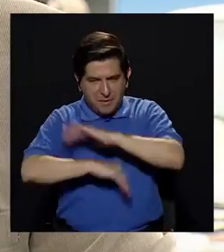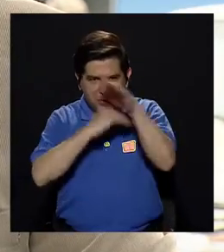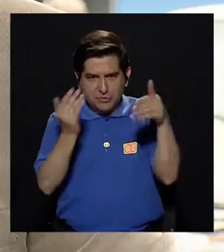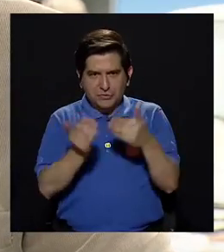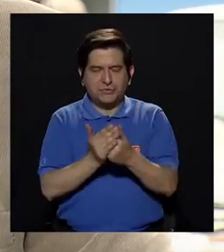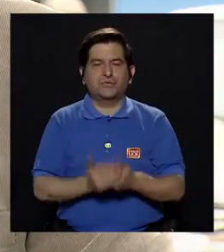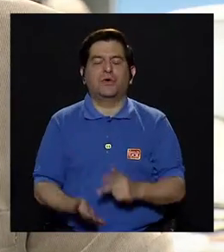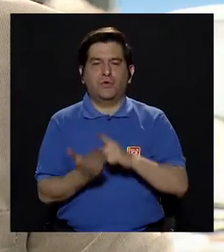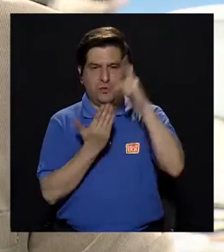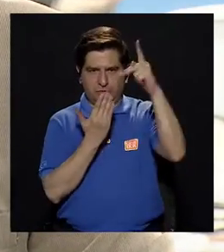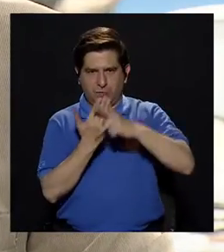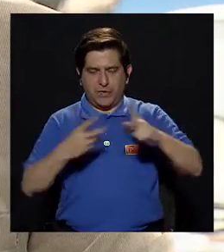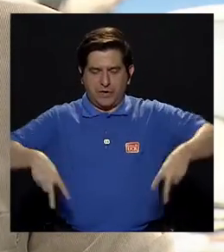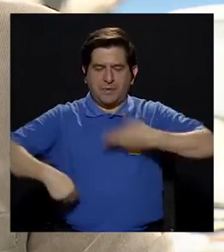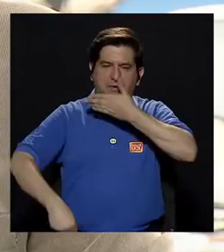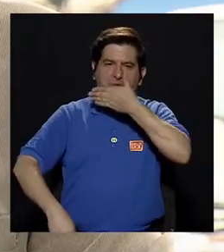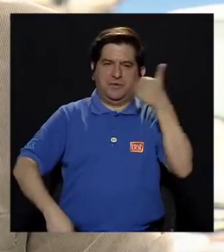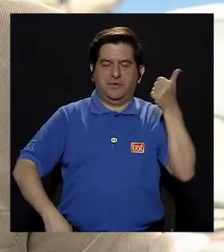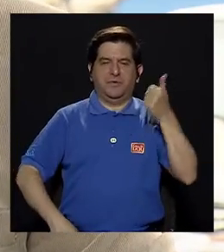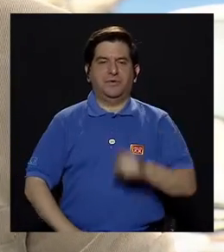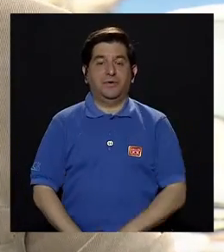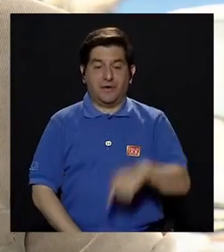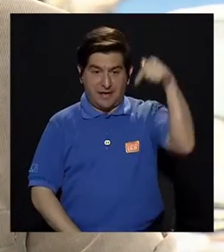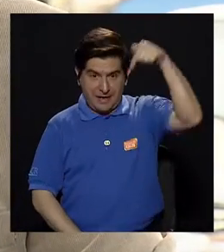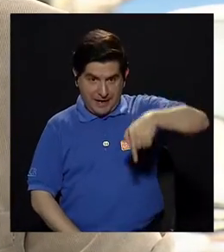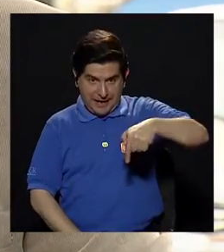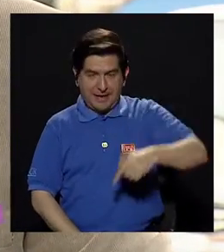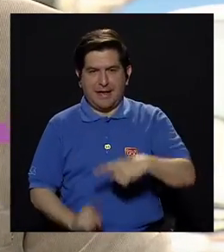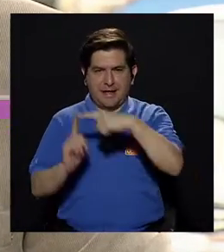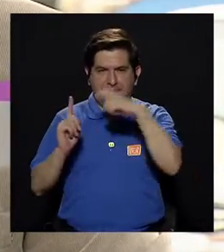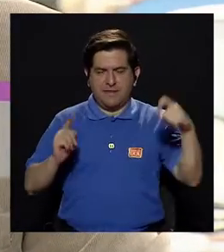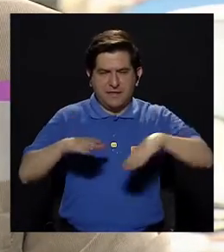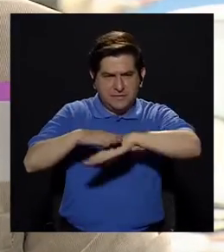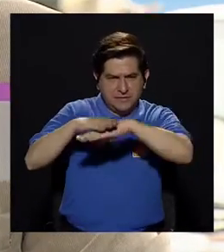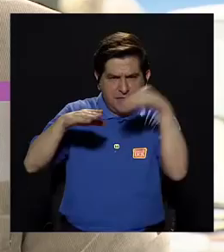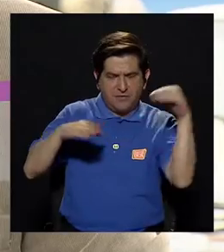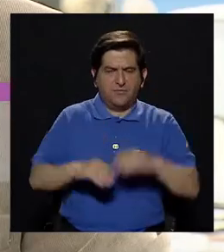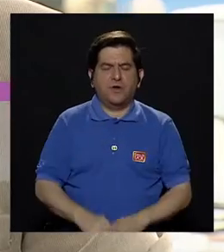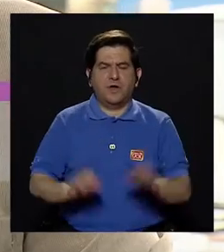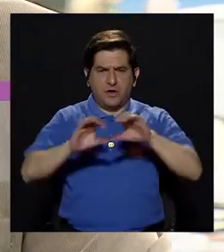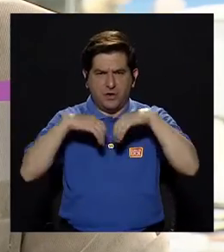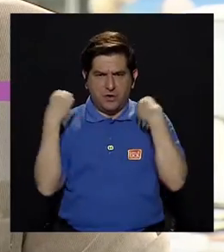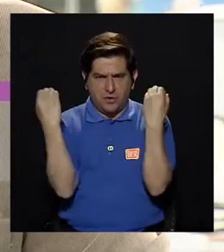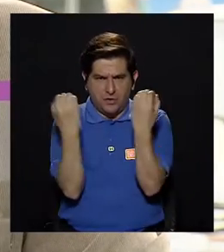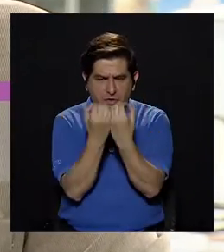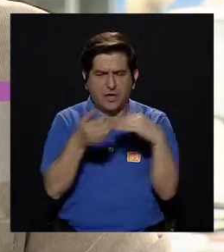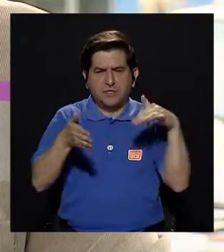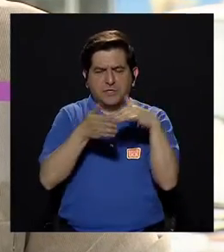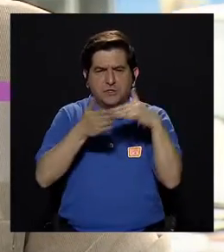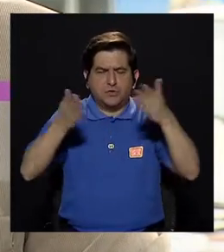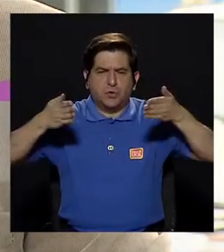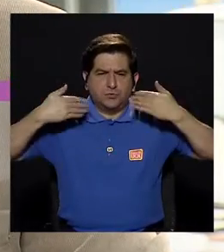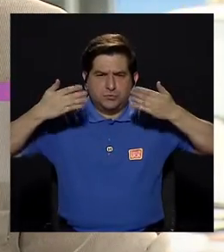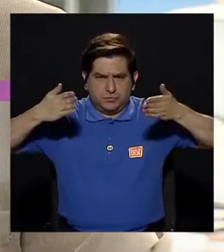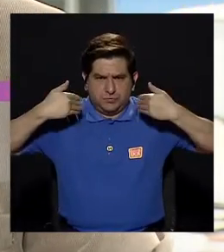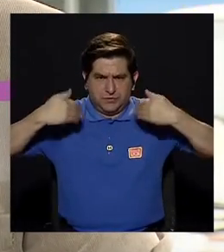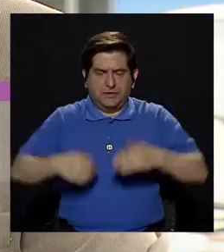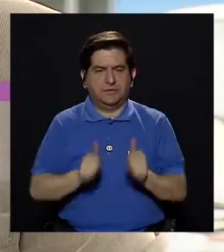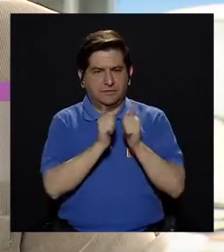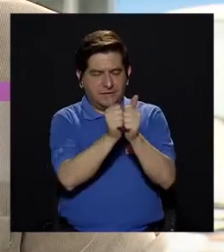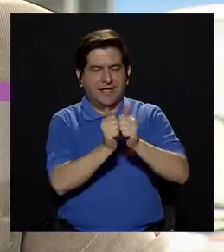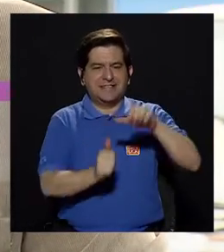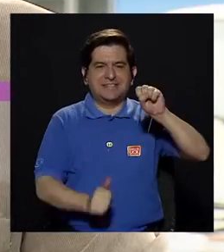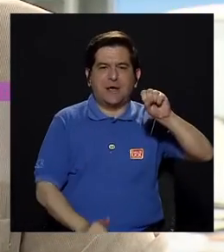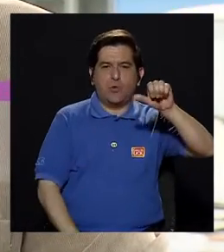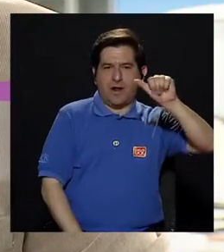Bienvenidos y bienvenidas a su telerrevista Vivir Mejor. Acá, desde las afueras de la Organización de Estudios Tropicales, les